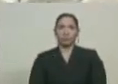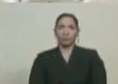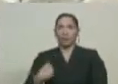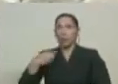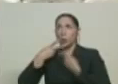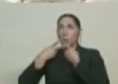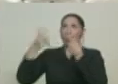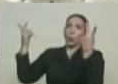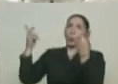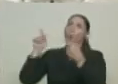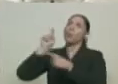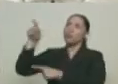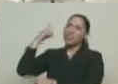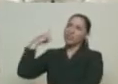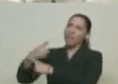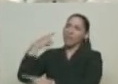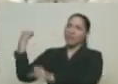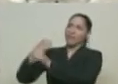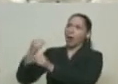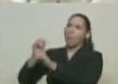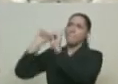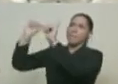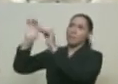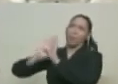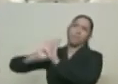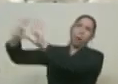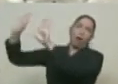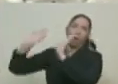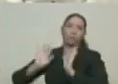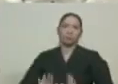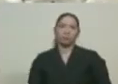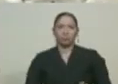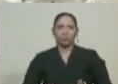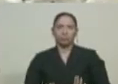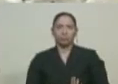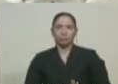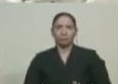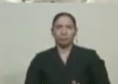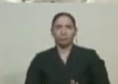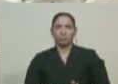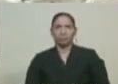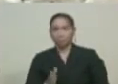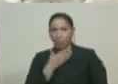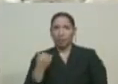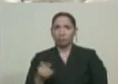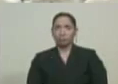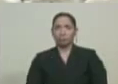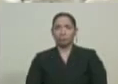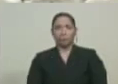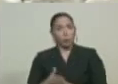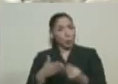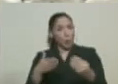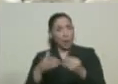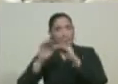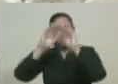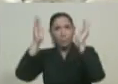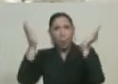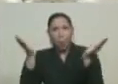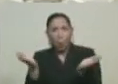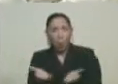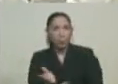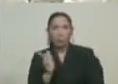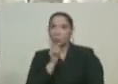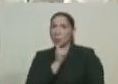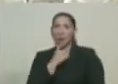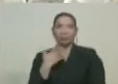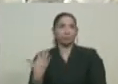ocúpense de sus asuntos, que bien serio que lo tienen, bien serio que lo tienen. Un dólar que anda por el mundo sin existir, sin